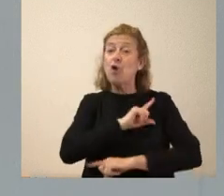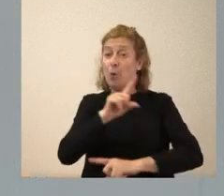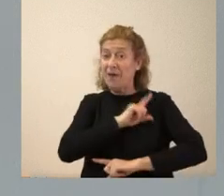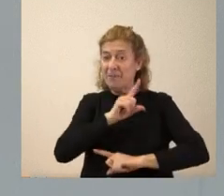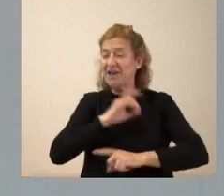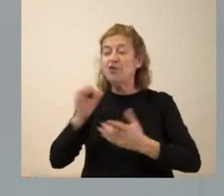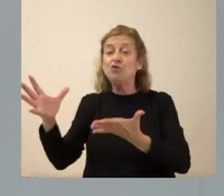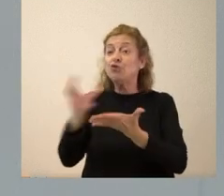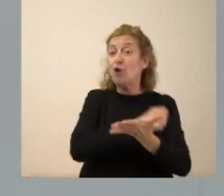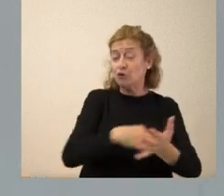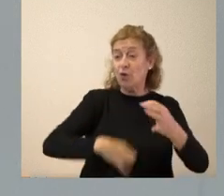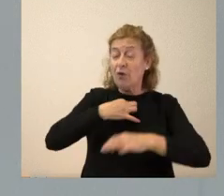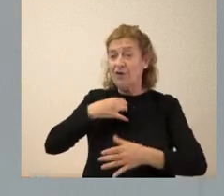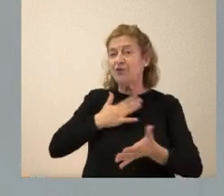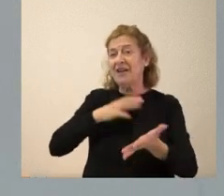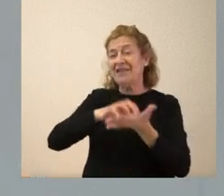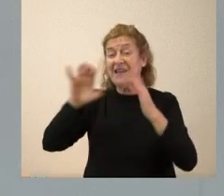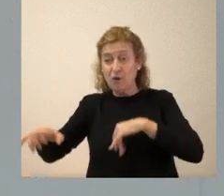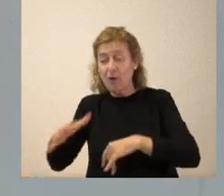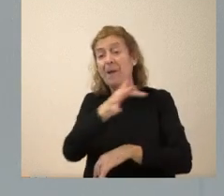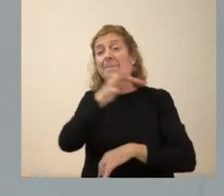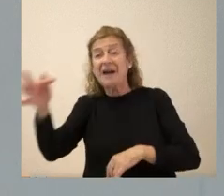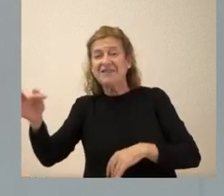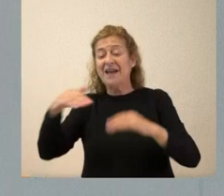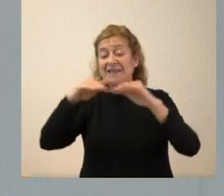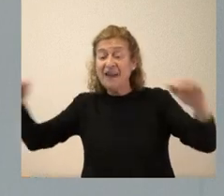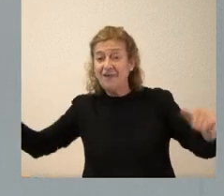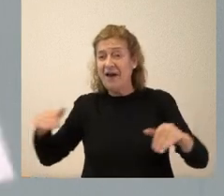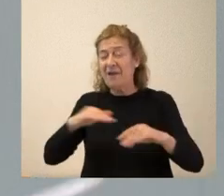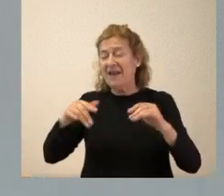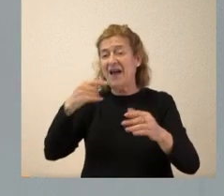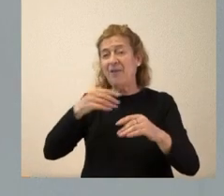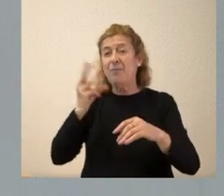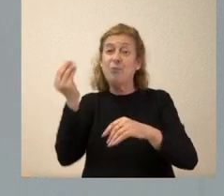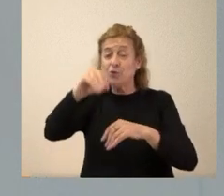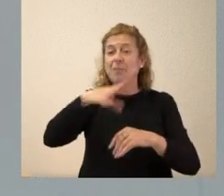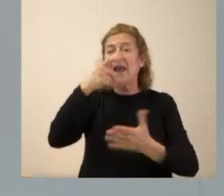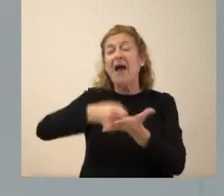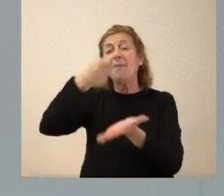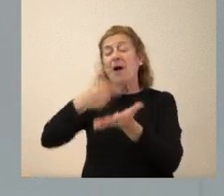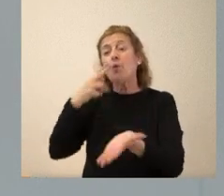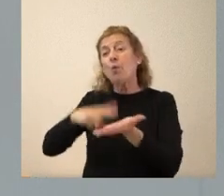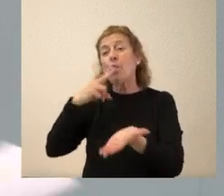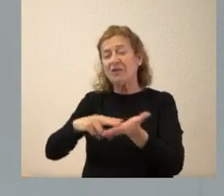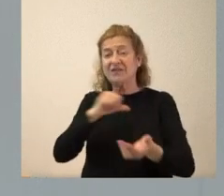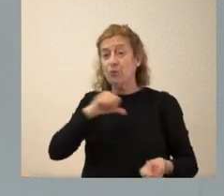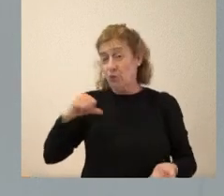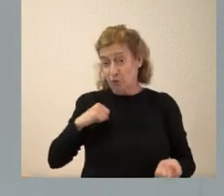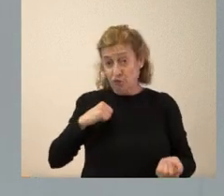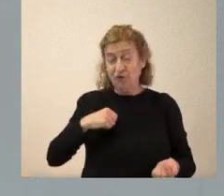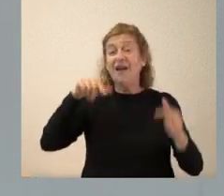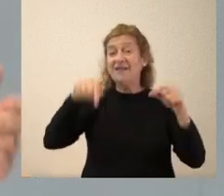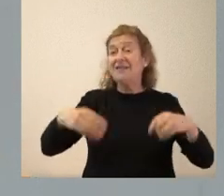llegó a todos los ciudadanos de Castilla y león además de la tarifa plana plus para al pago de cuotas de autónomos en este